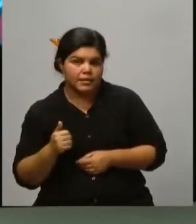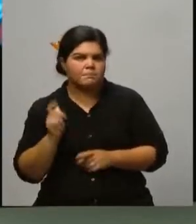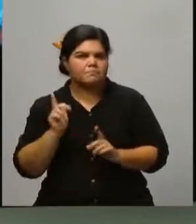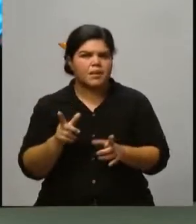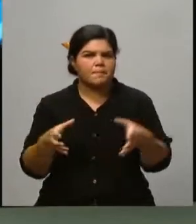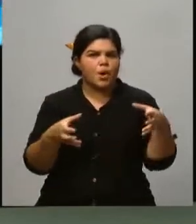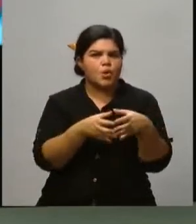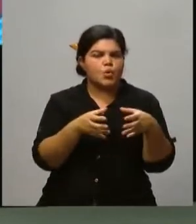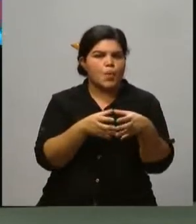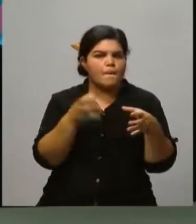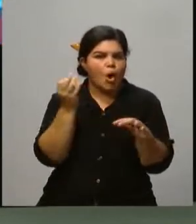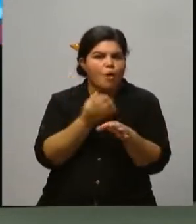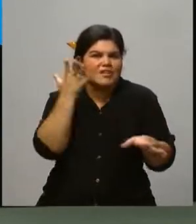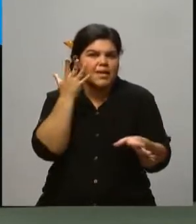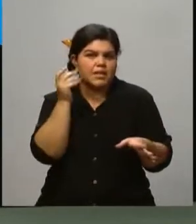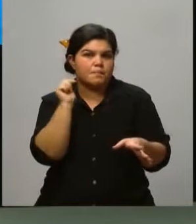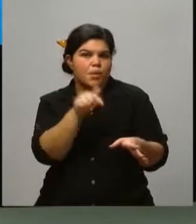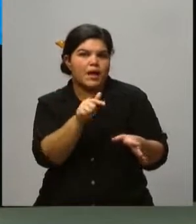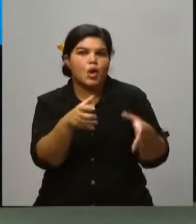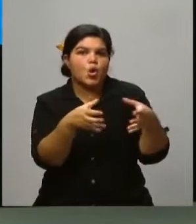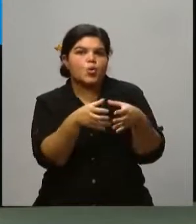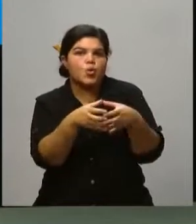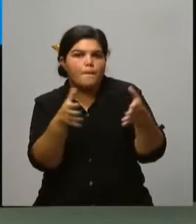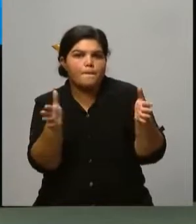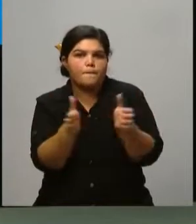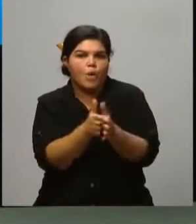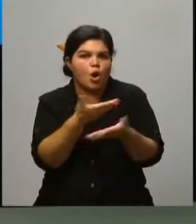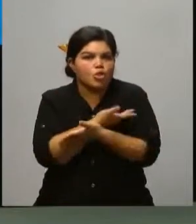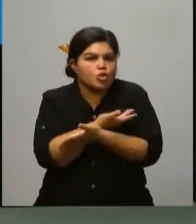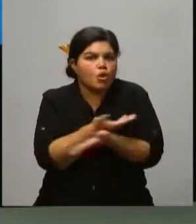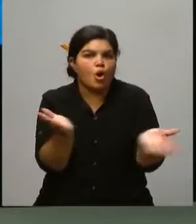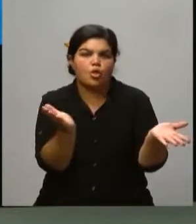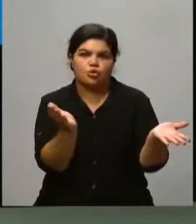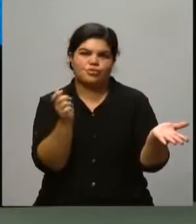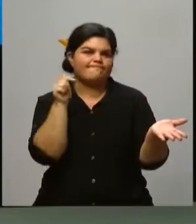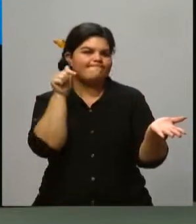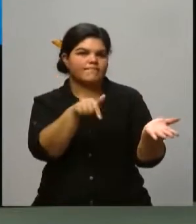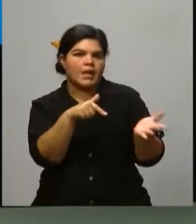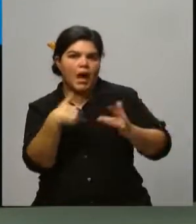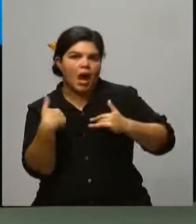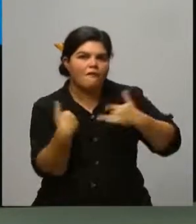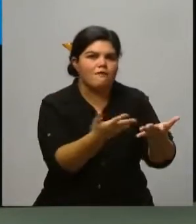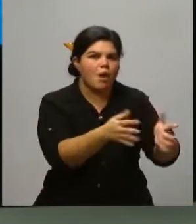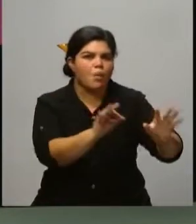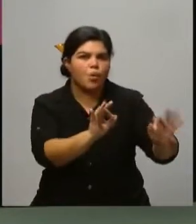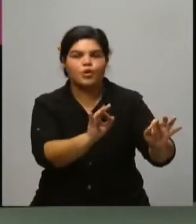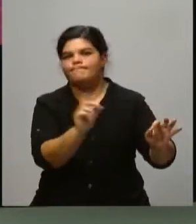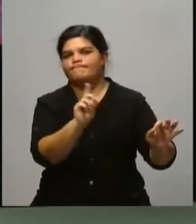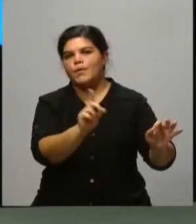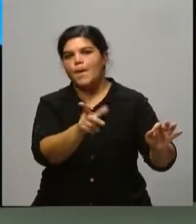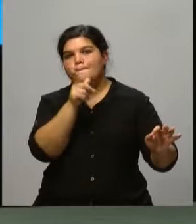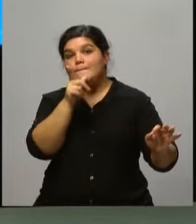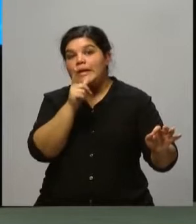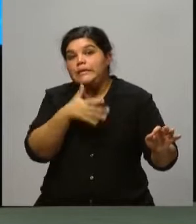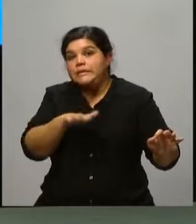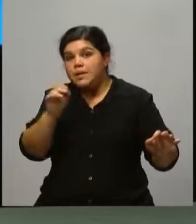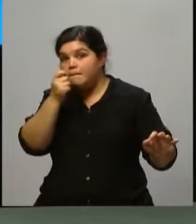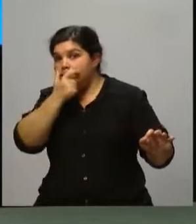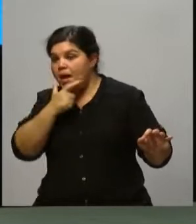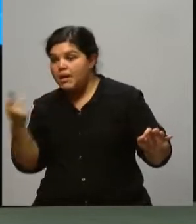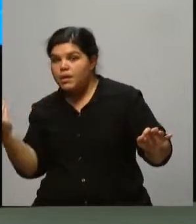esa posibilidad. Pero en la opinión de la gente, la imagen no es tan buena la que tienen de Mauricio Macri, ¿no? No, porque